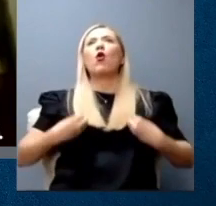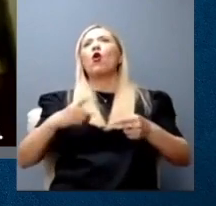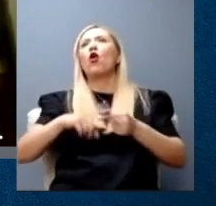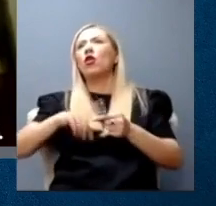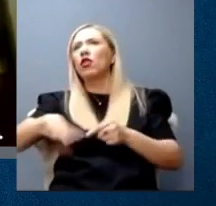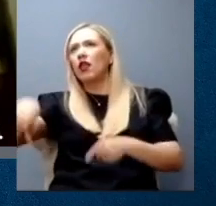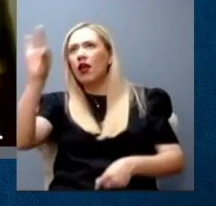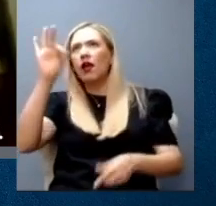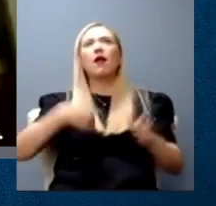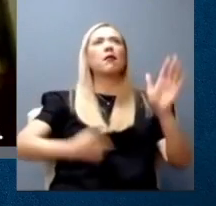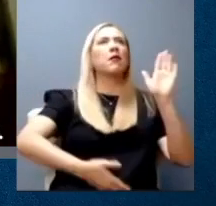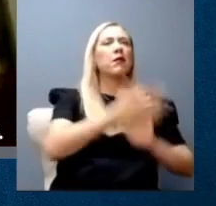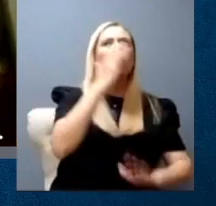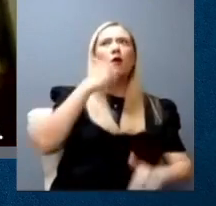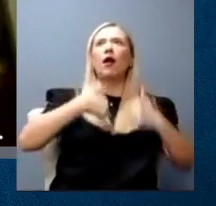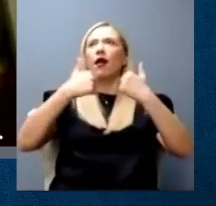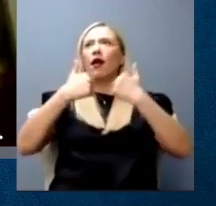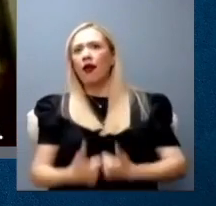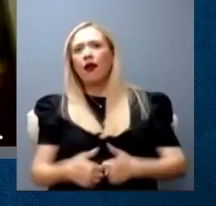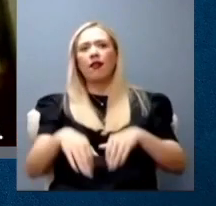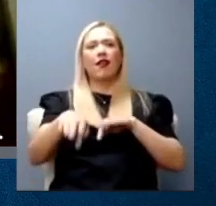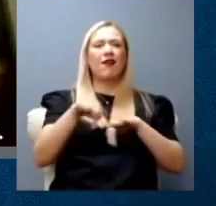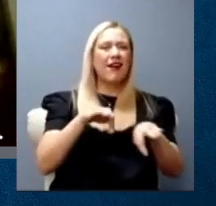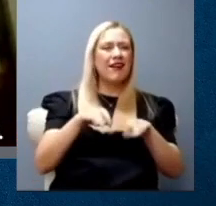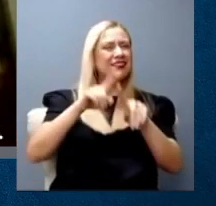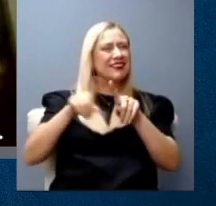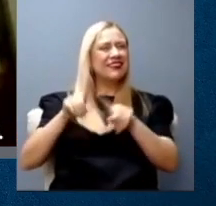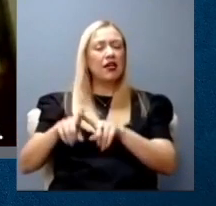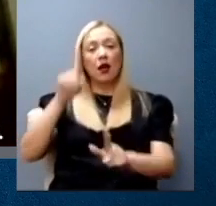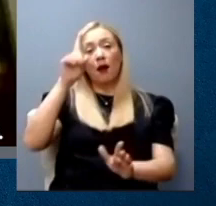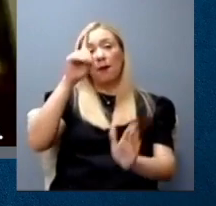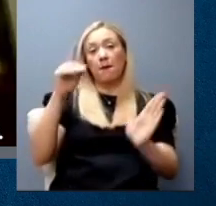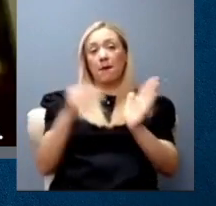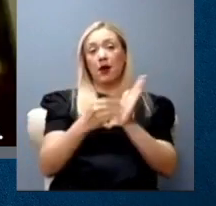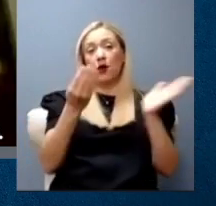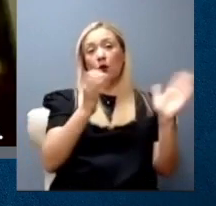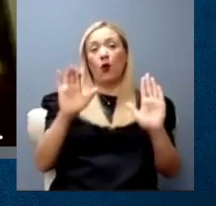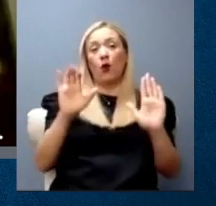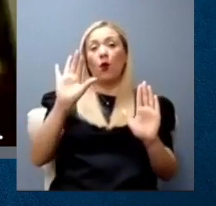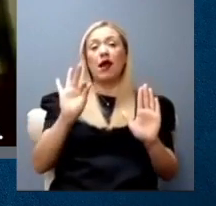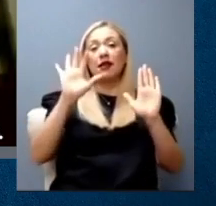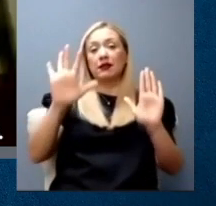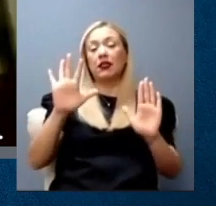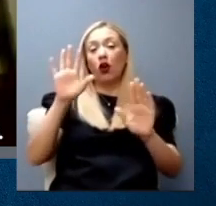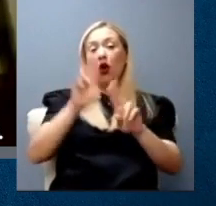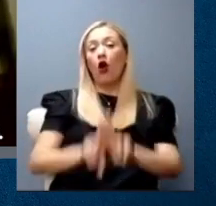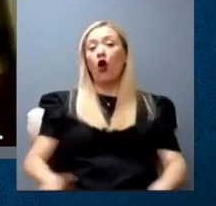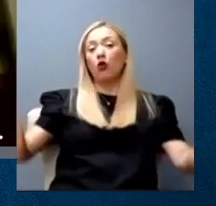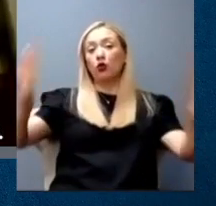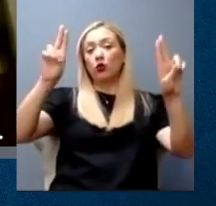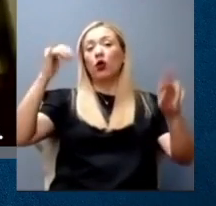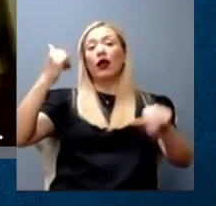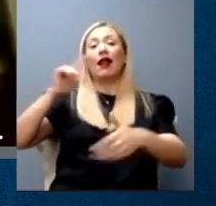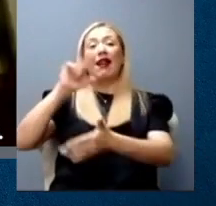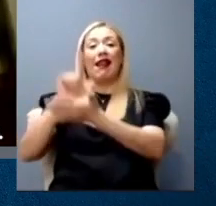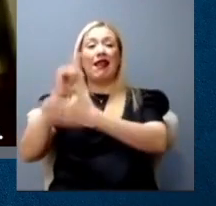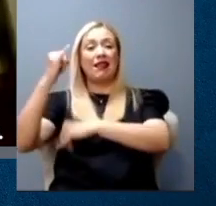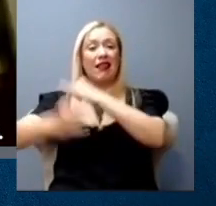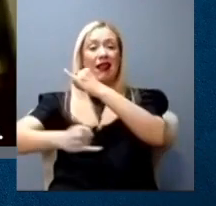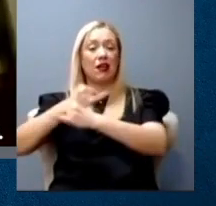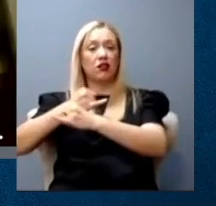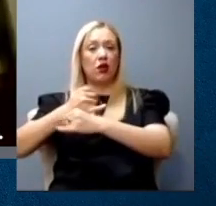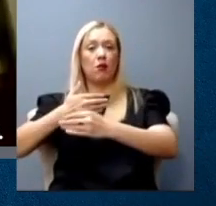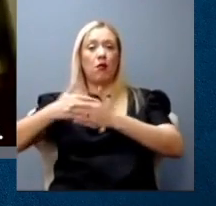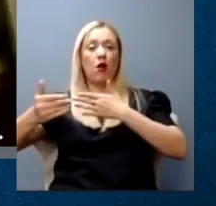se construye a partir del año 1945 la Organización de las Naciones Unidas y el derecho internacional público